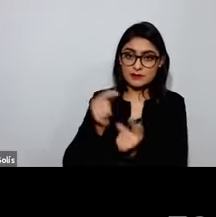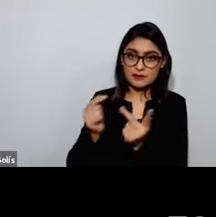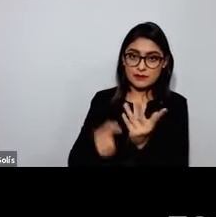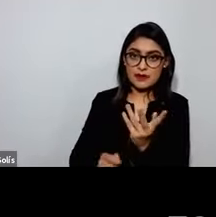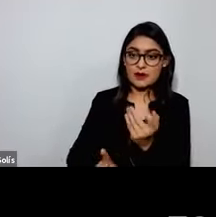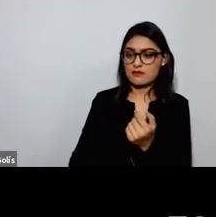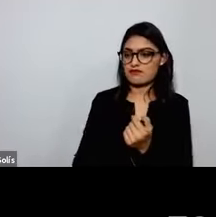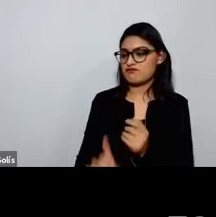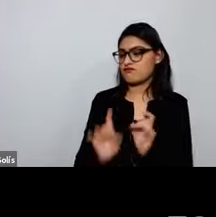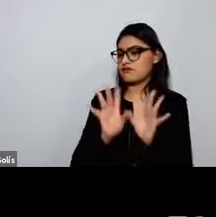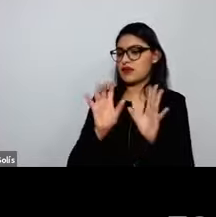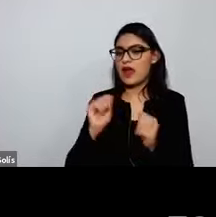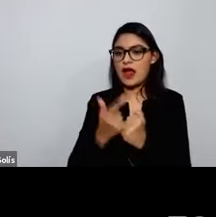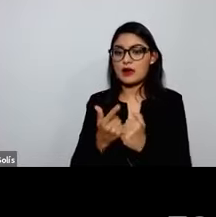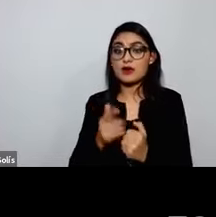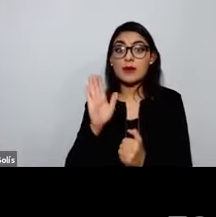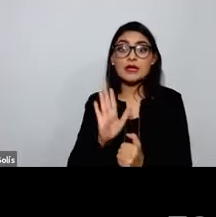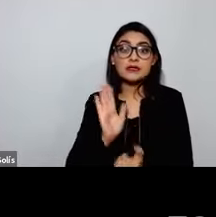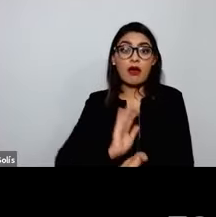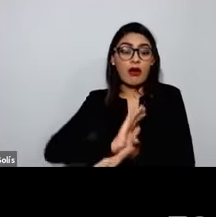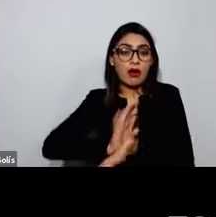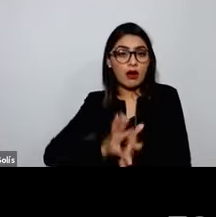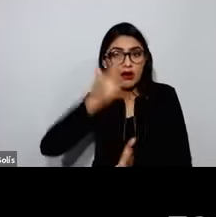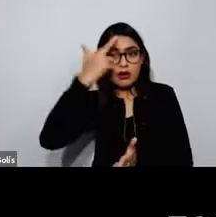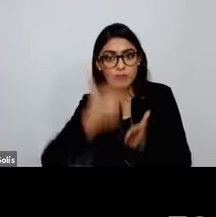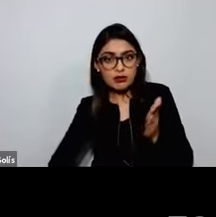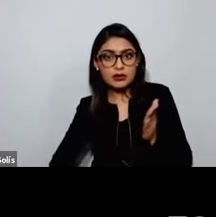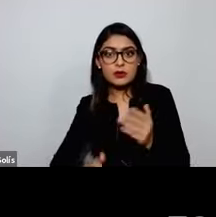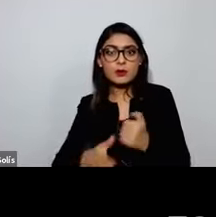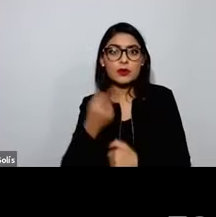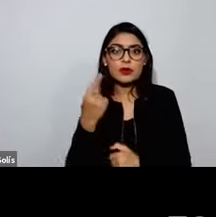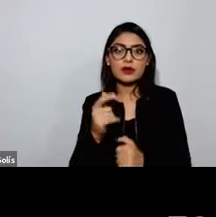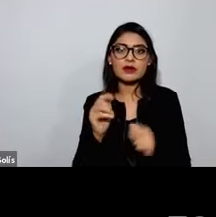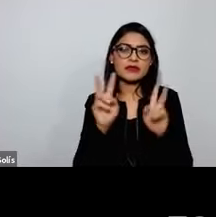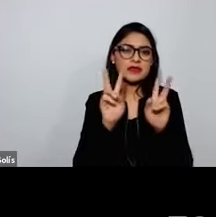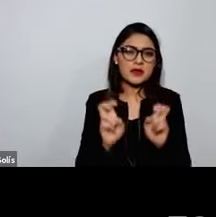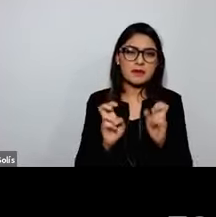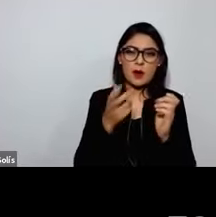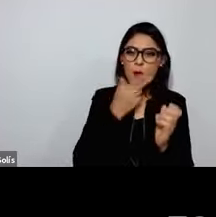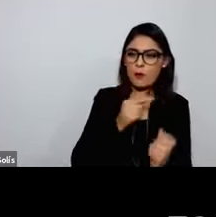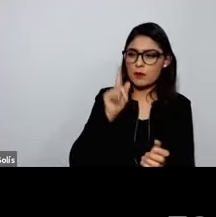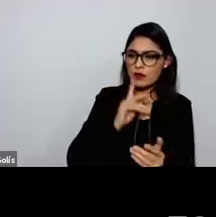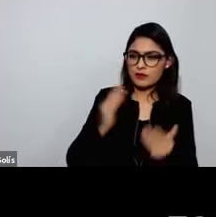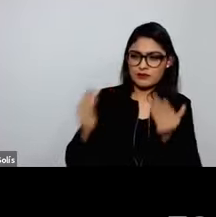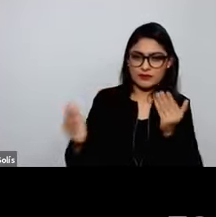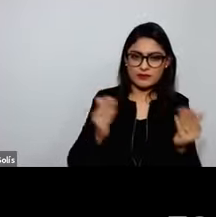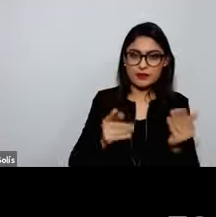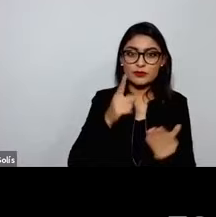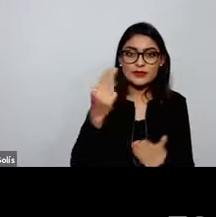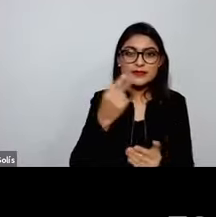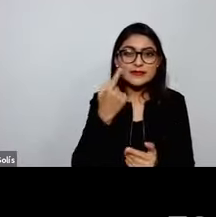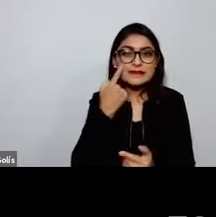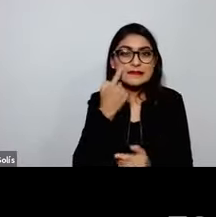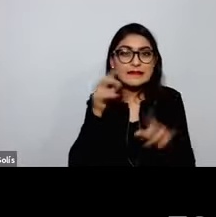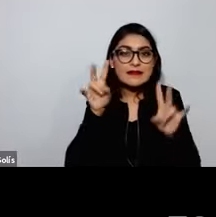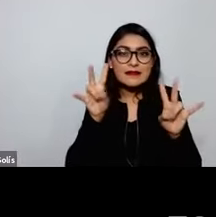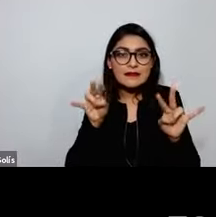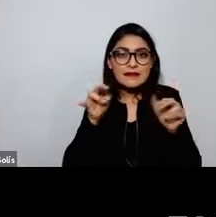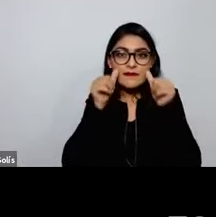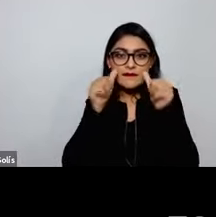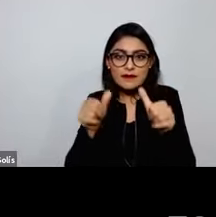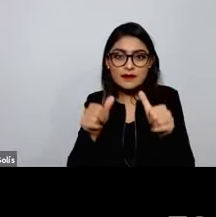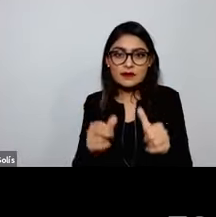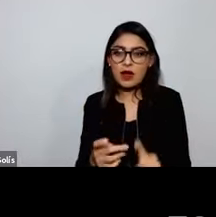violencia, discriminación o vulnerabilidad por razones de género, tienes que tomarla en cuenta, no para darle la